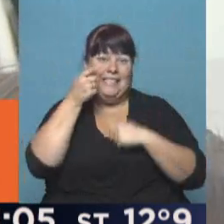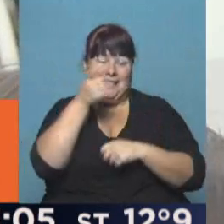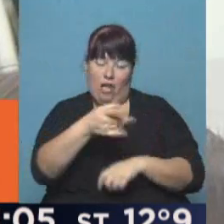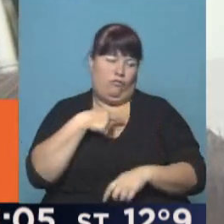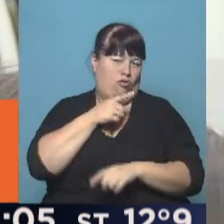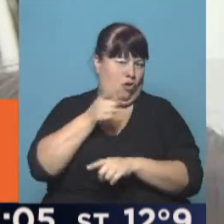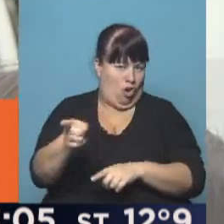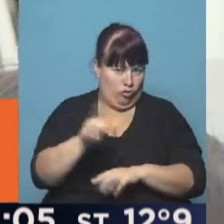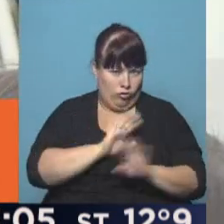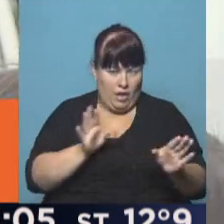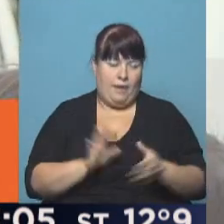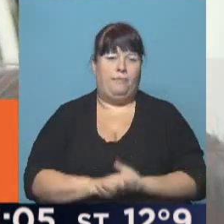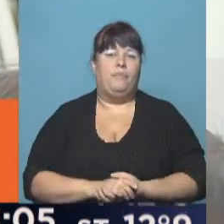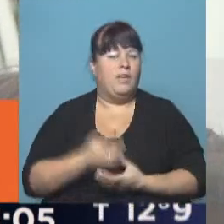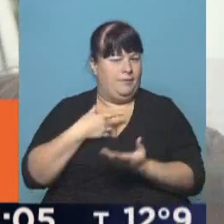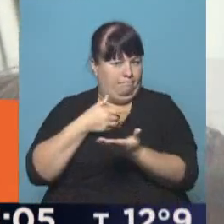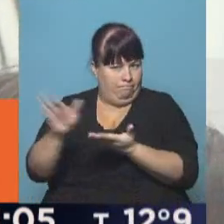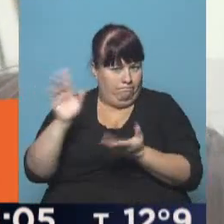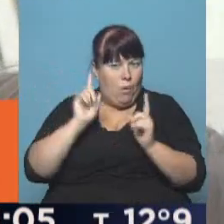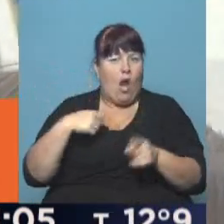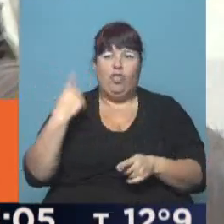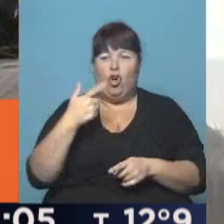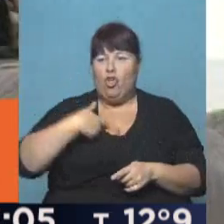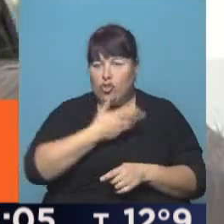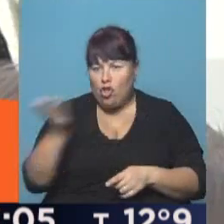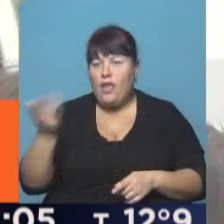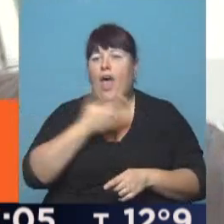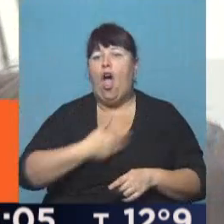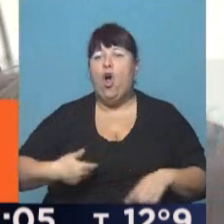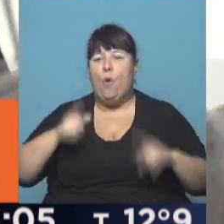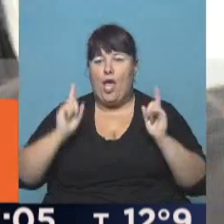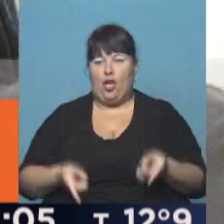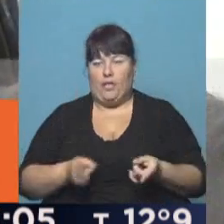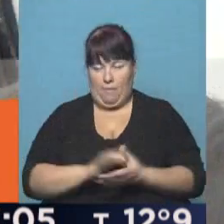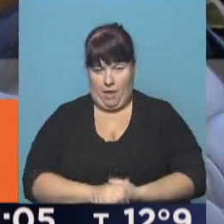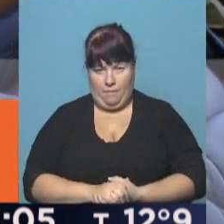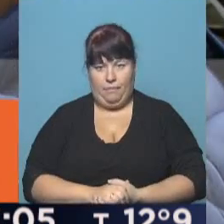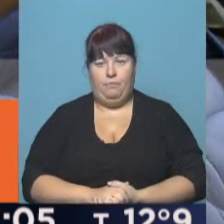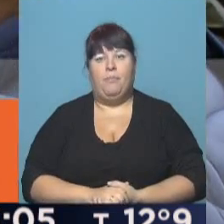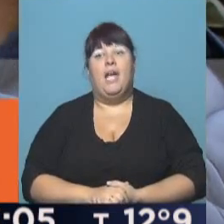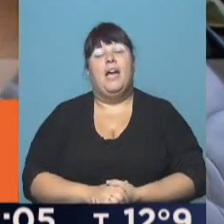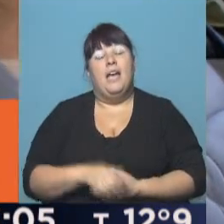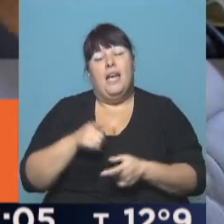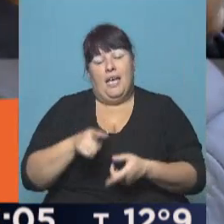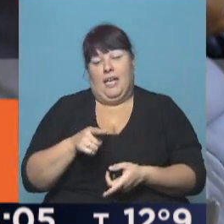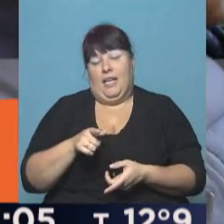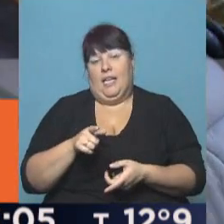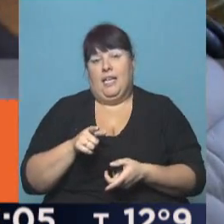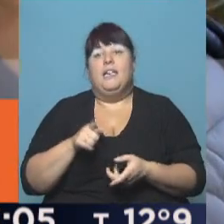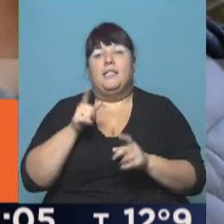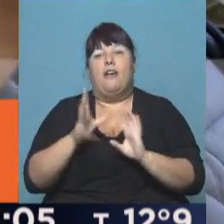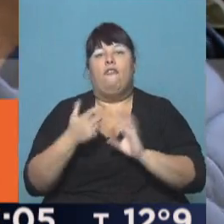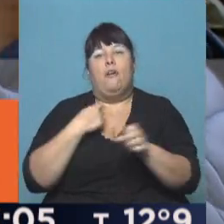rechazamos y que repudiamos como sociedad y como gobierno argentino. Desde ese lugar se